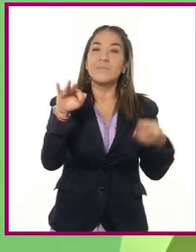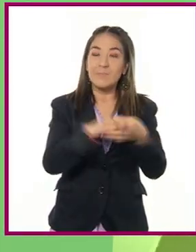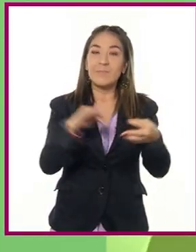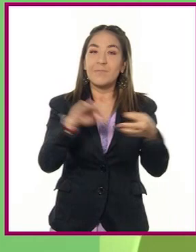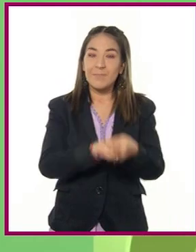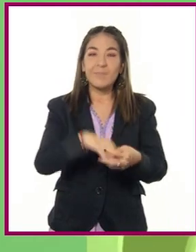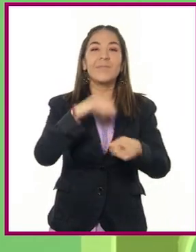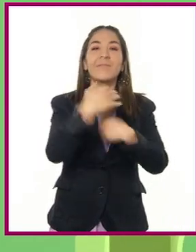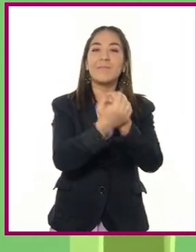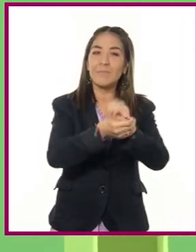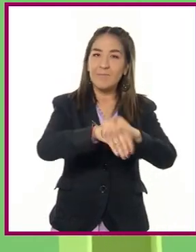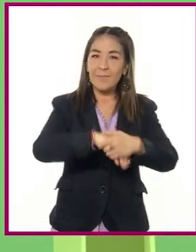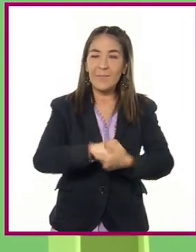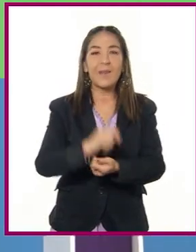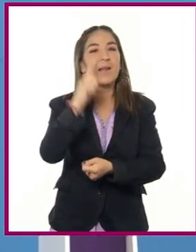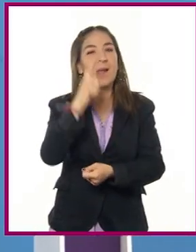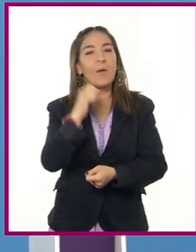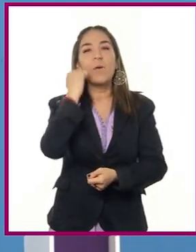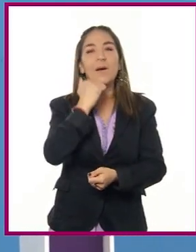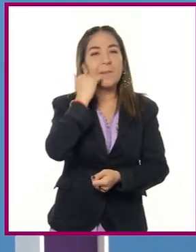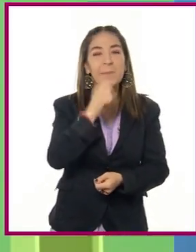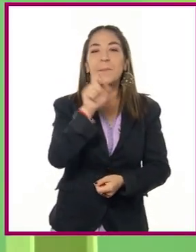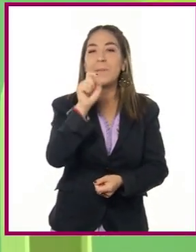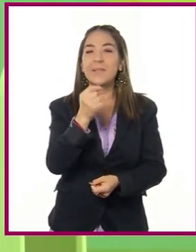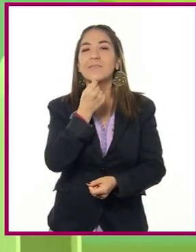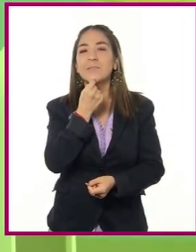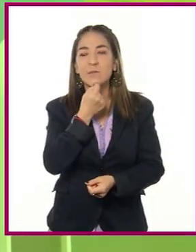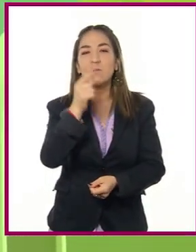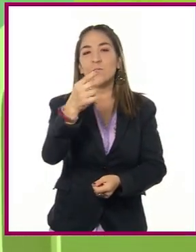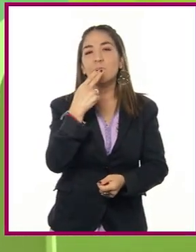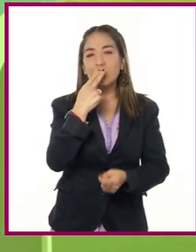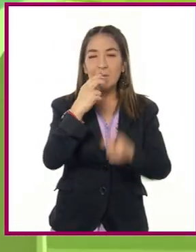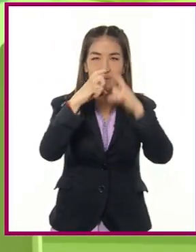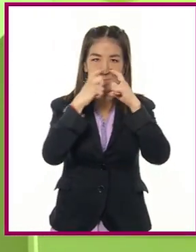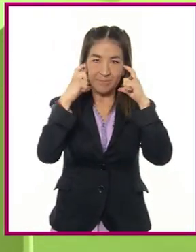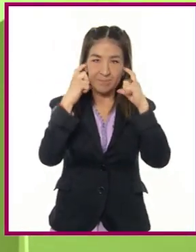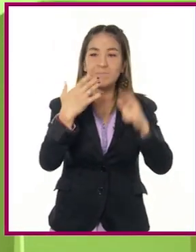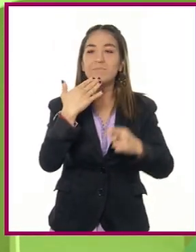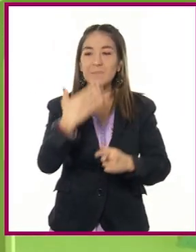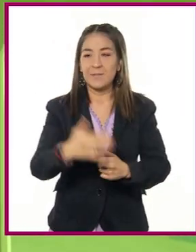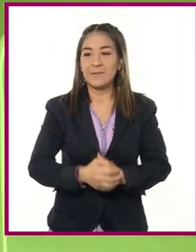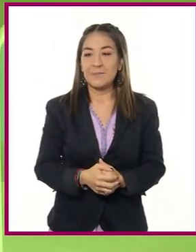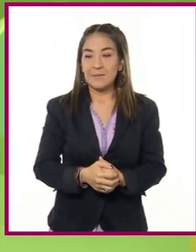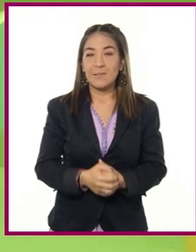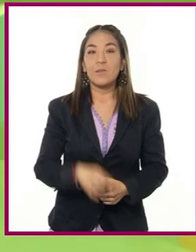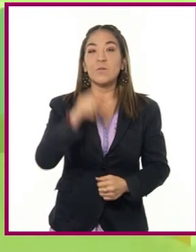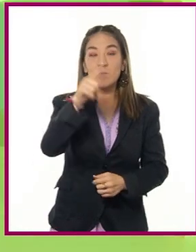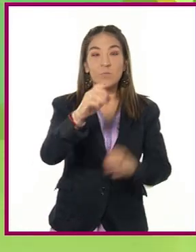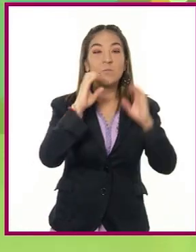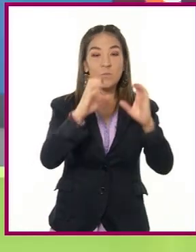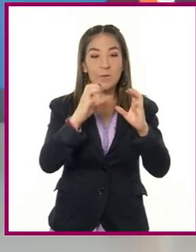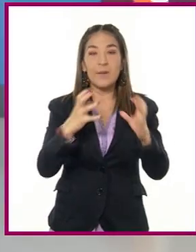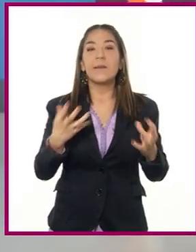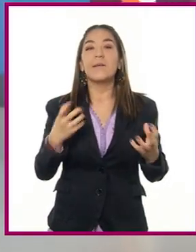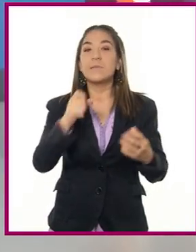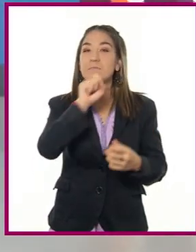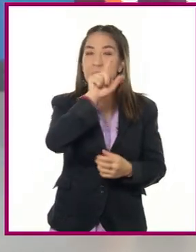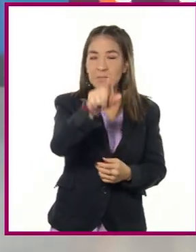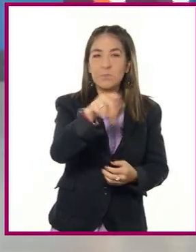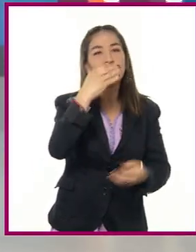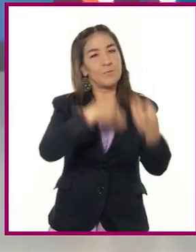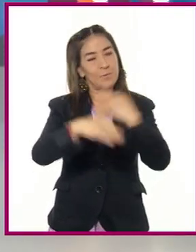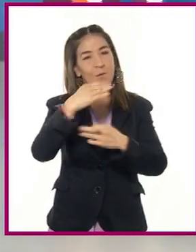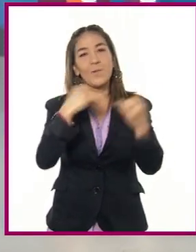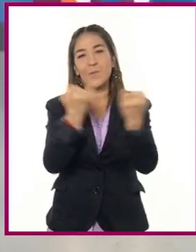manos con agua y jabón durante 20 segundos y usar el cubrebocas correctamente. Al cuidarnos a nosotros mismos, cuidamos a